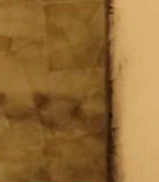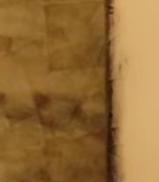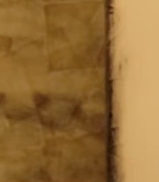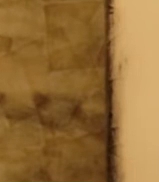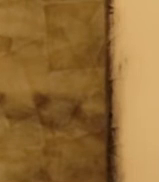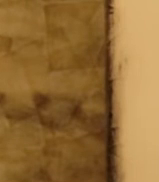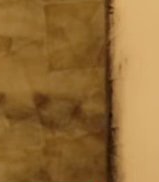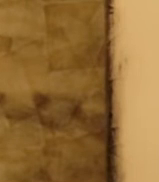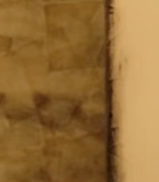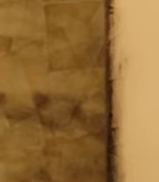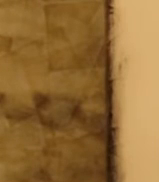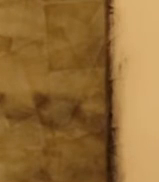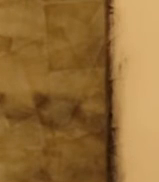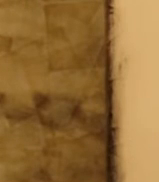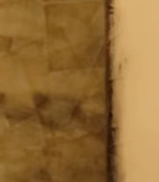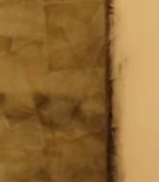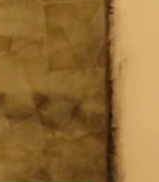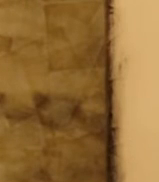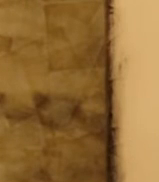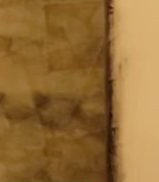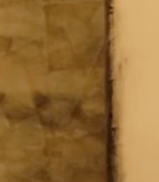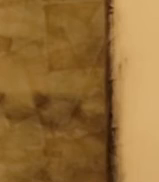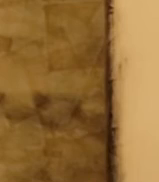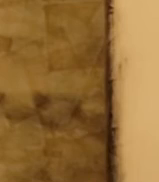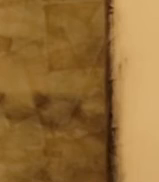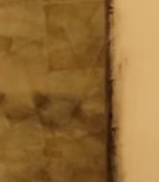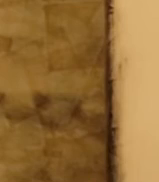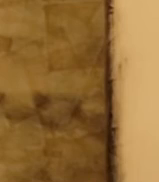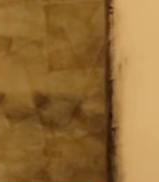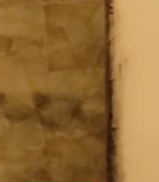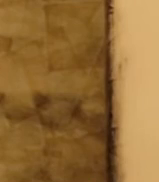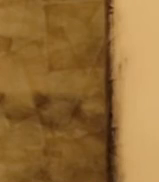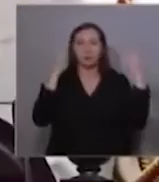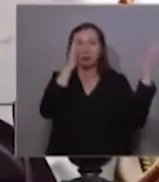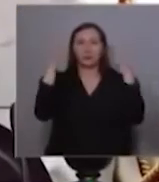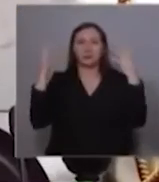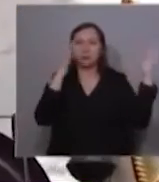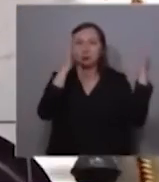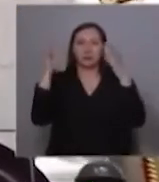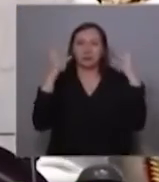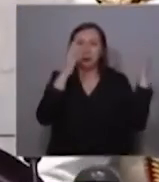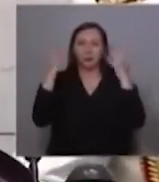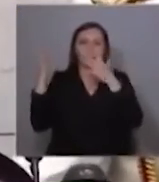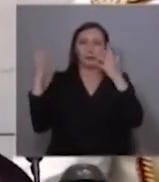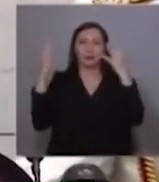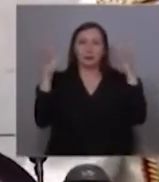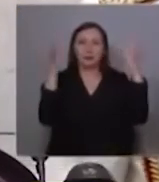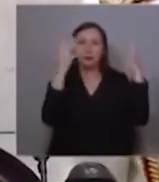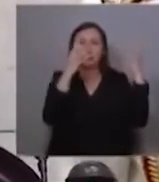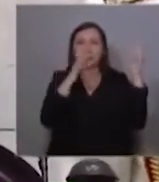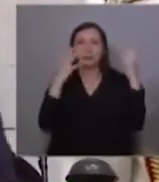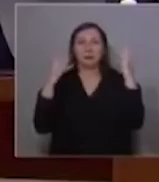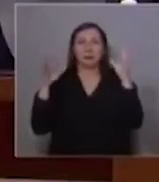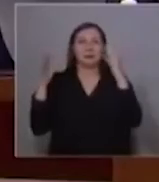llevar a cabo el gobierno y la protección también de la convención constitucional para donde ahí